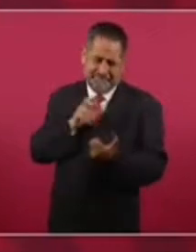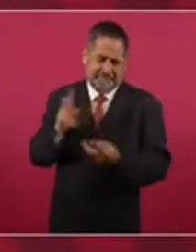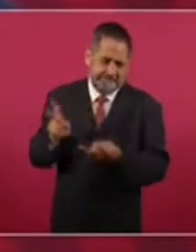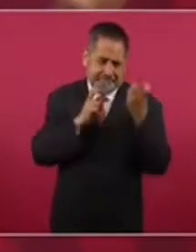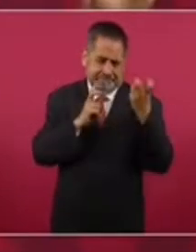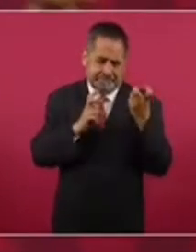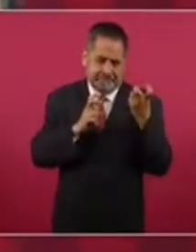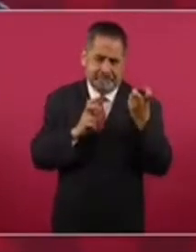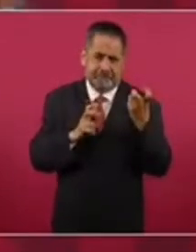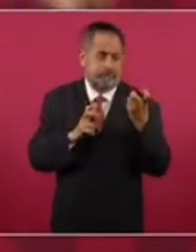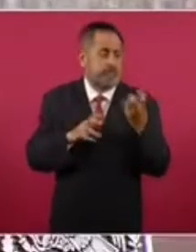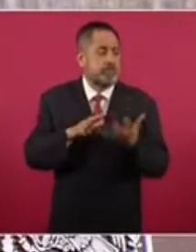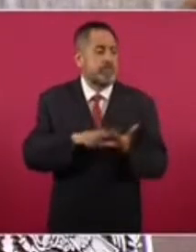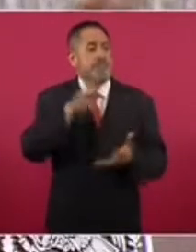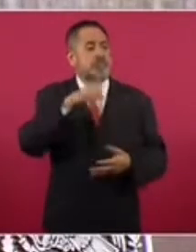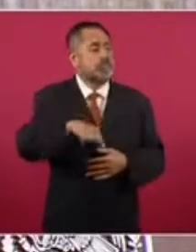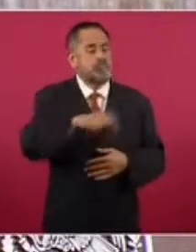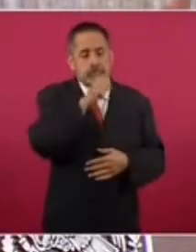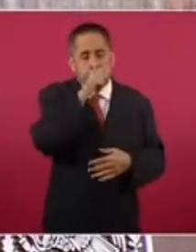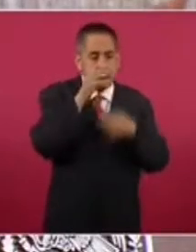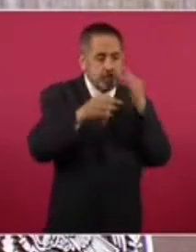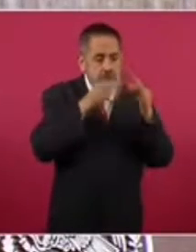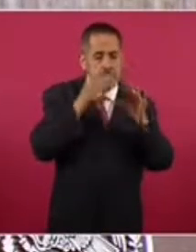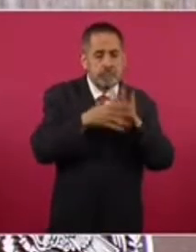la mayoría de los medios de información